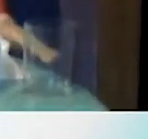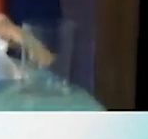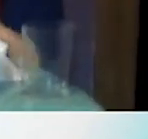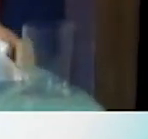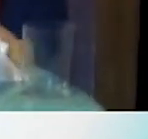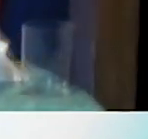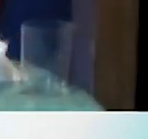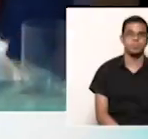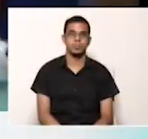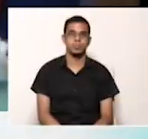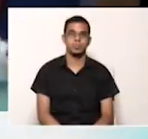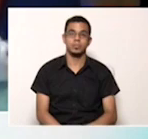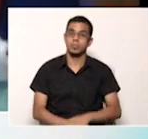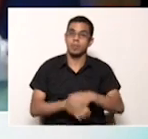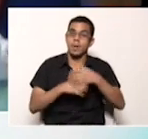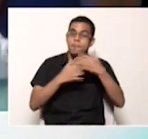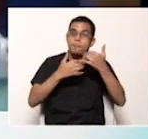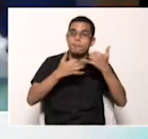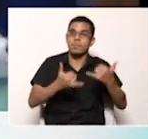Agregamos